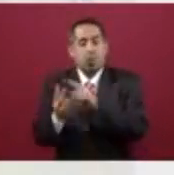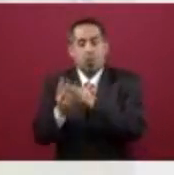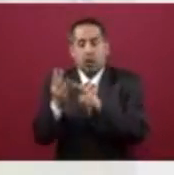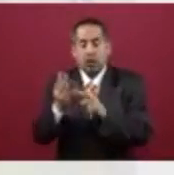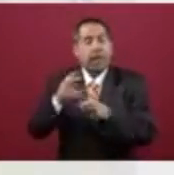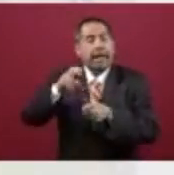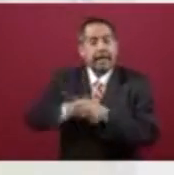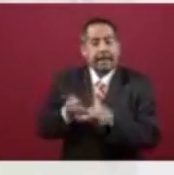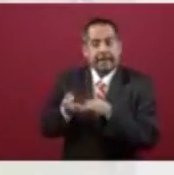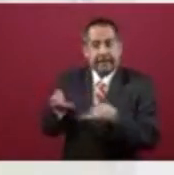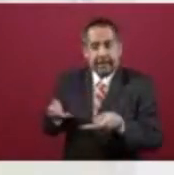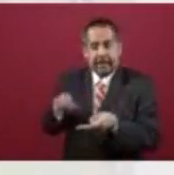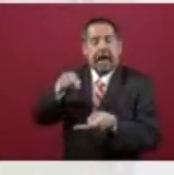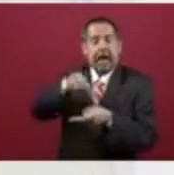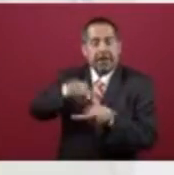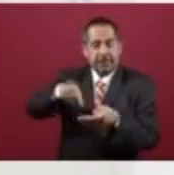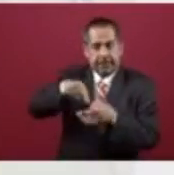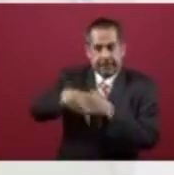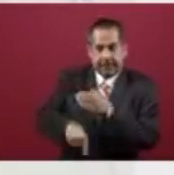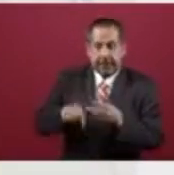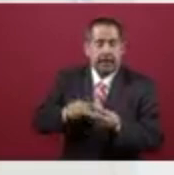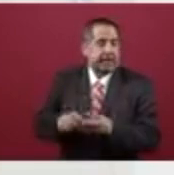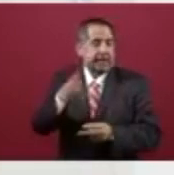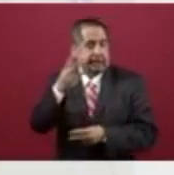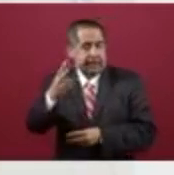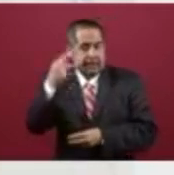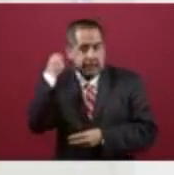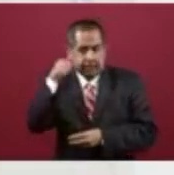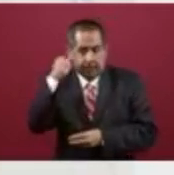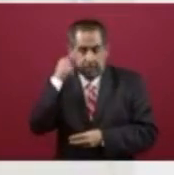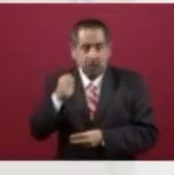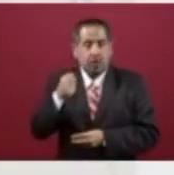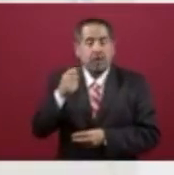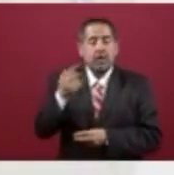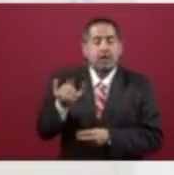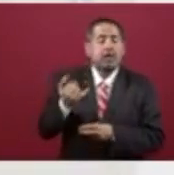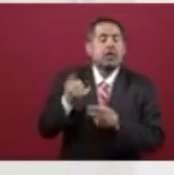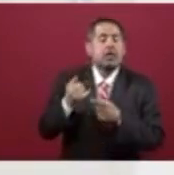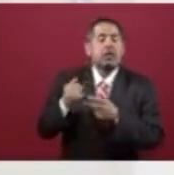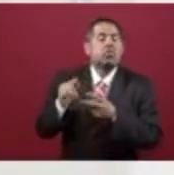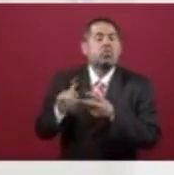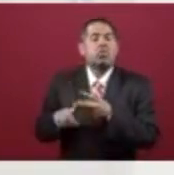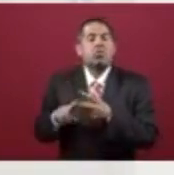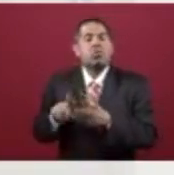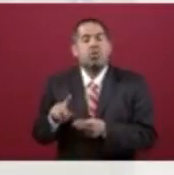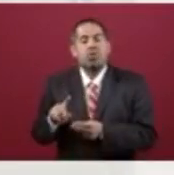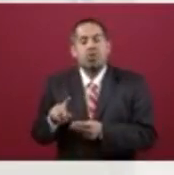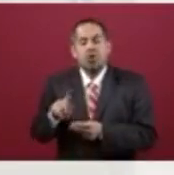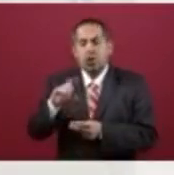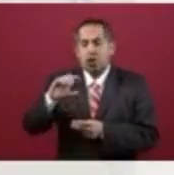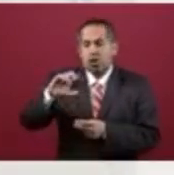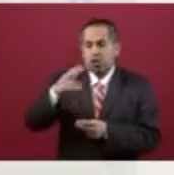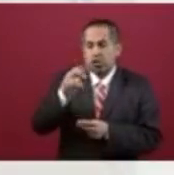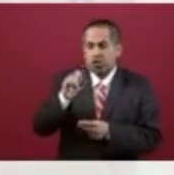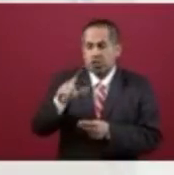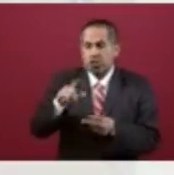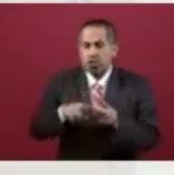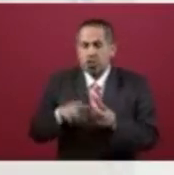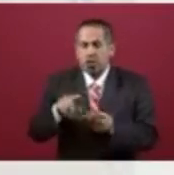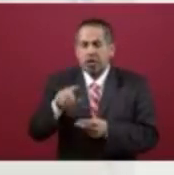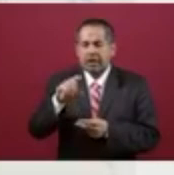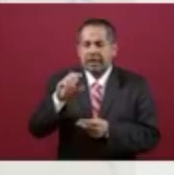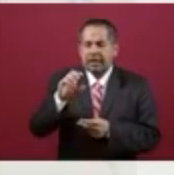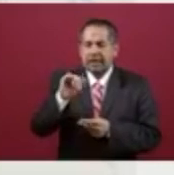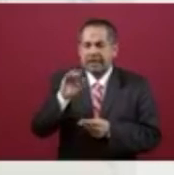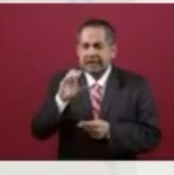tierra, 3 en el estado de Tabasco, aquí se pueden observar, Chocol, Valeriana y Cívix,